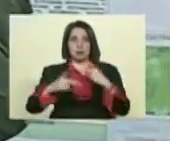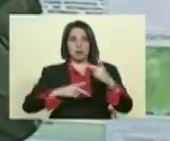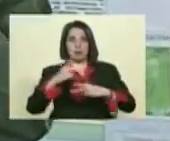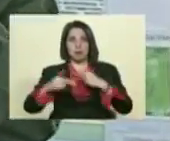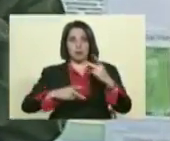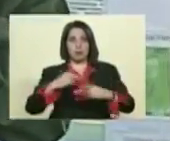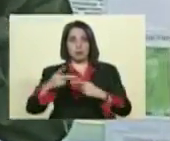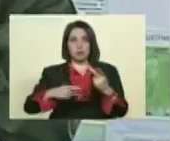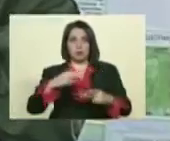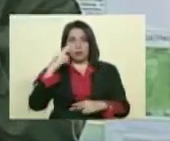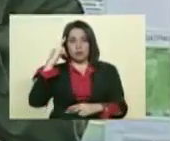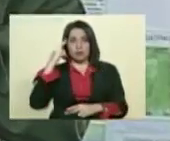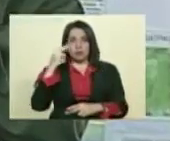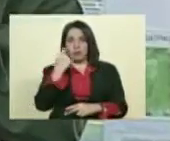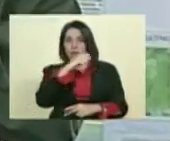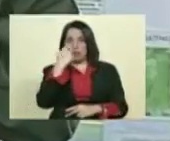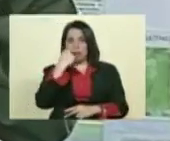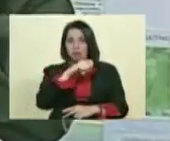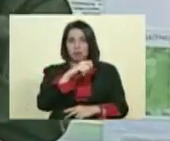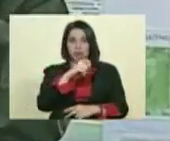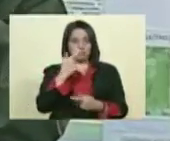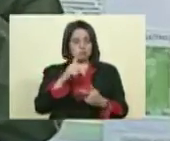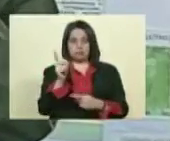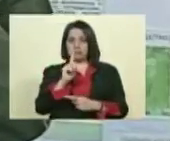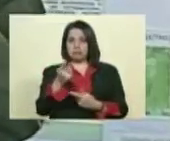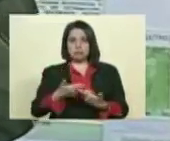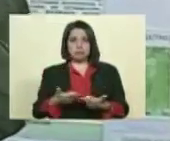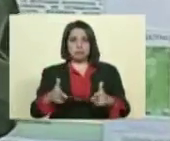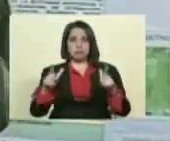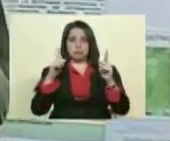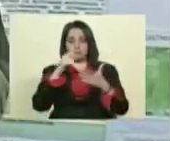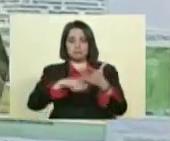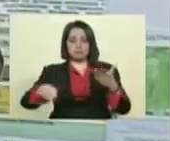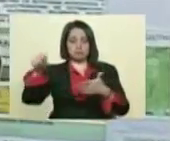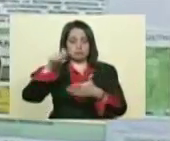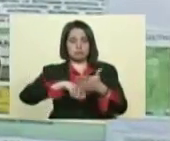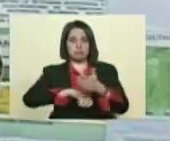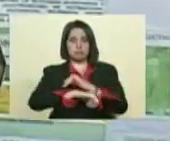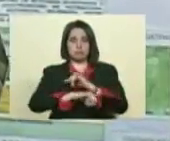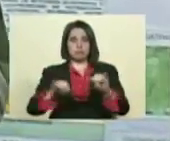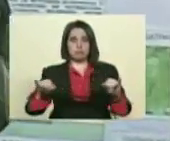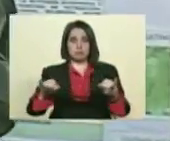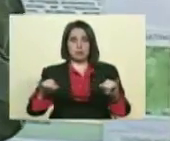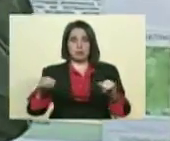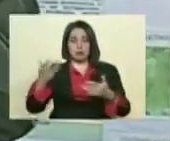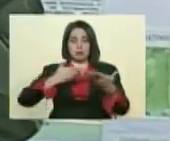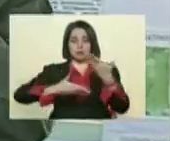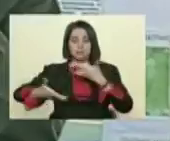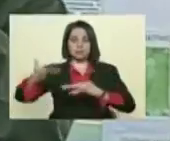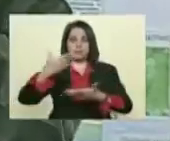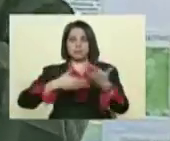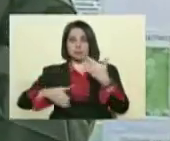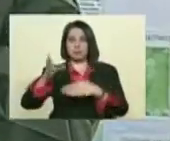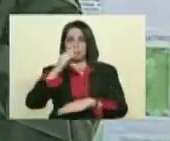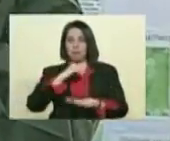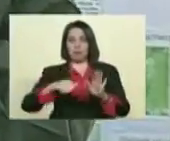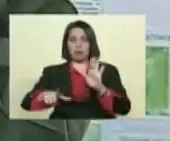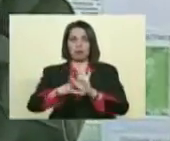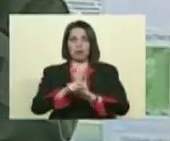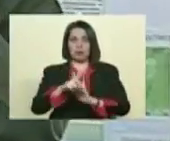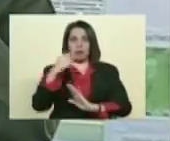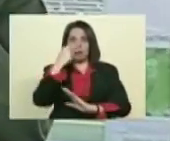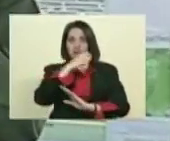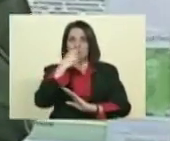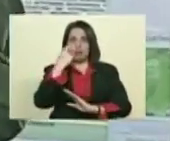droga. No se ha permitido ni se permitirá, mi comandante en jefe, el tráfico ilícito de droga. Para